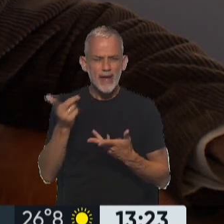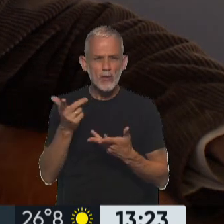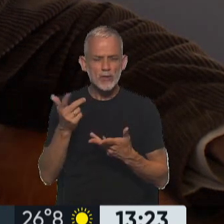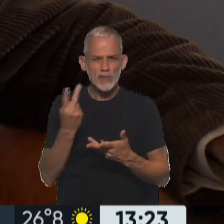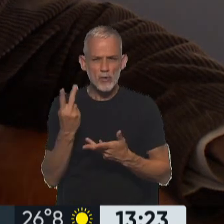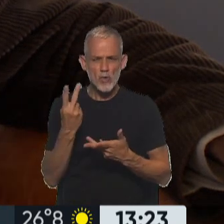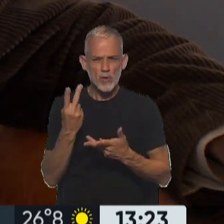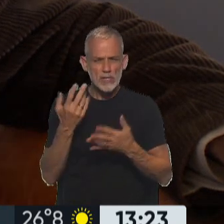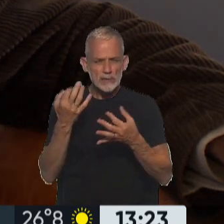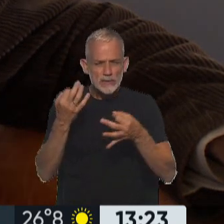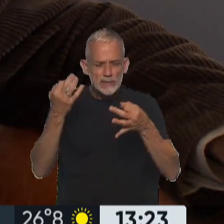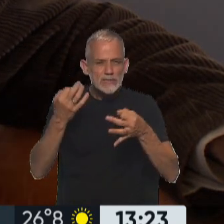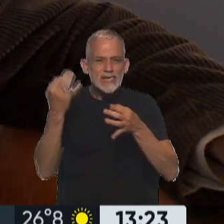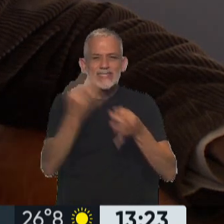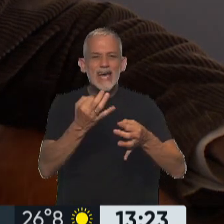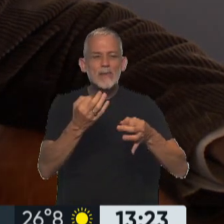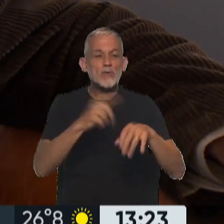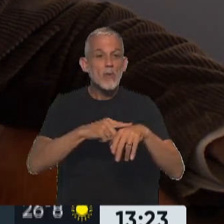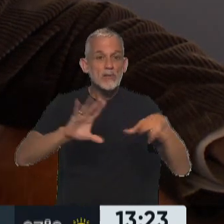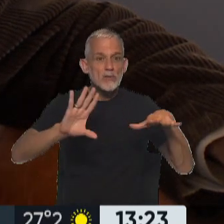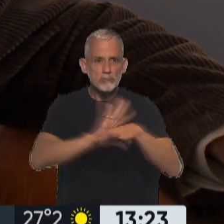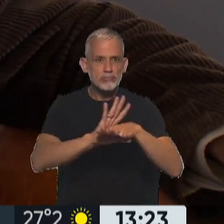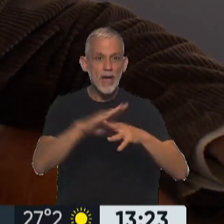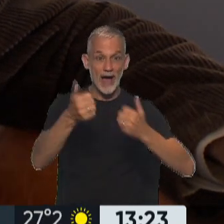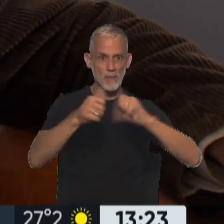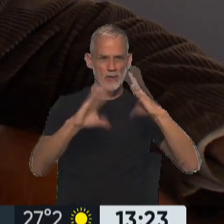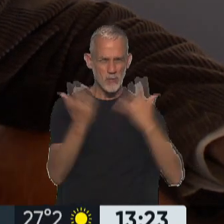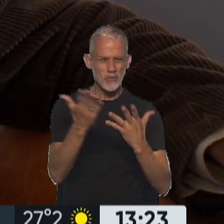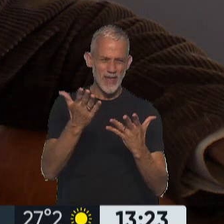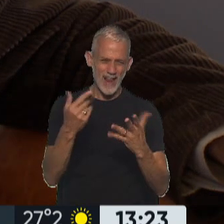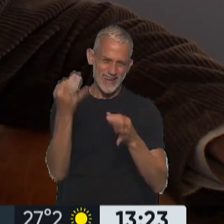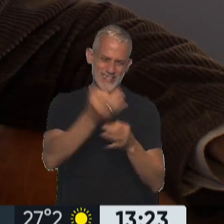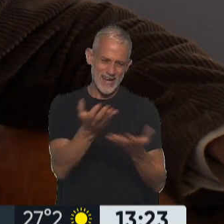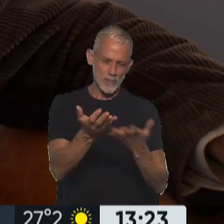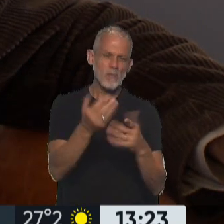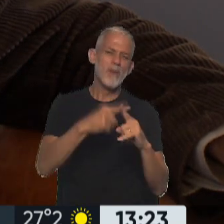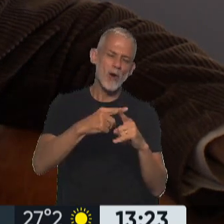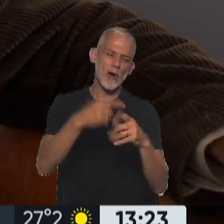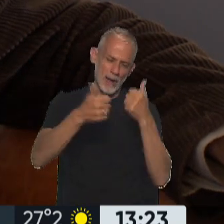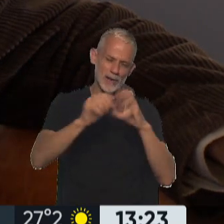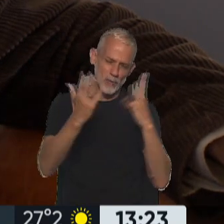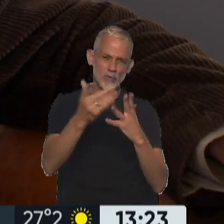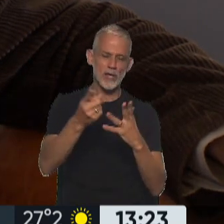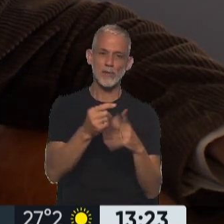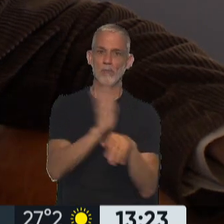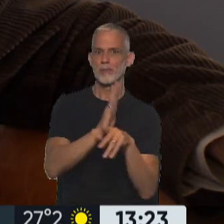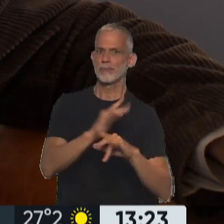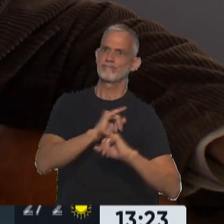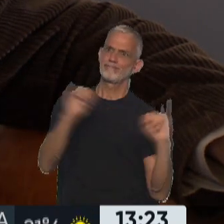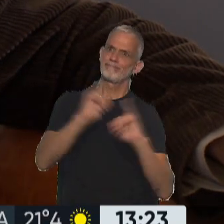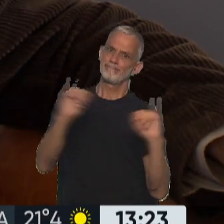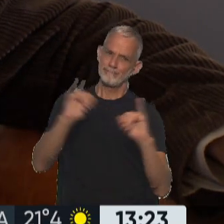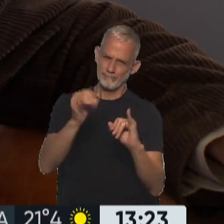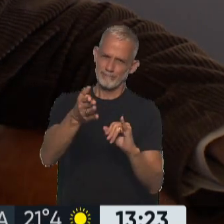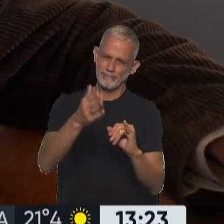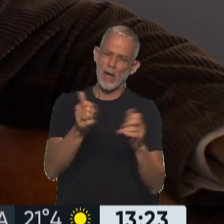llegado exactamente en el momento oportuno, porque el mundial, siendo una operación de propaganda